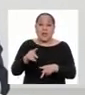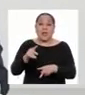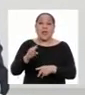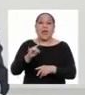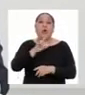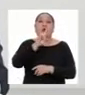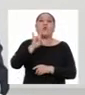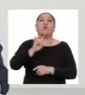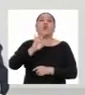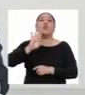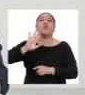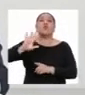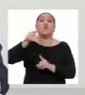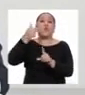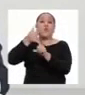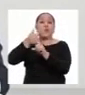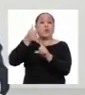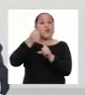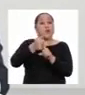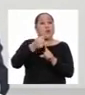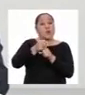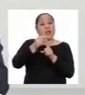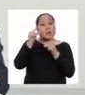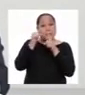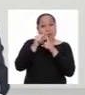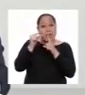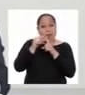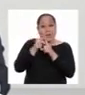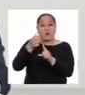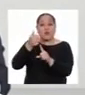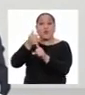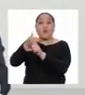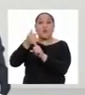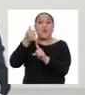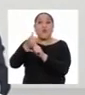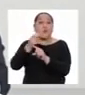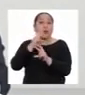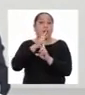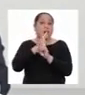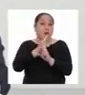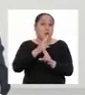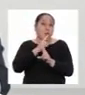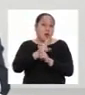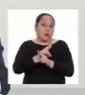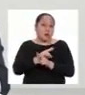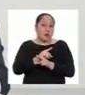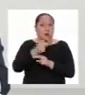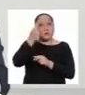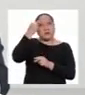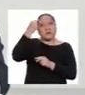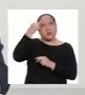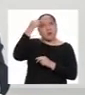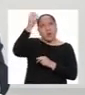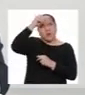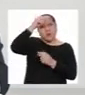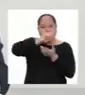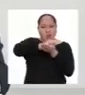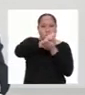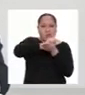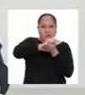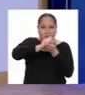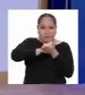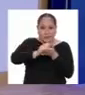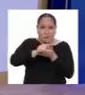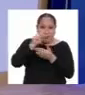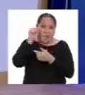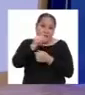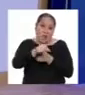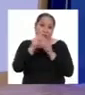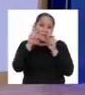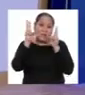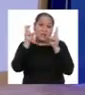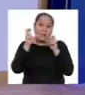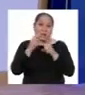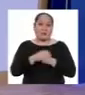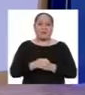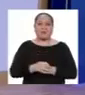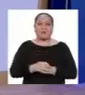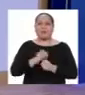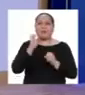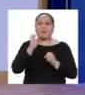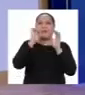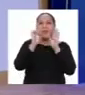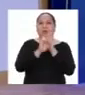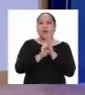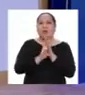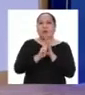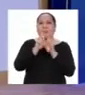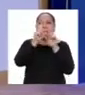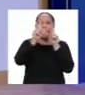sus propias palabras y respuestas predeterminadas o juicios de valor sobre un tema. Un ejemplo de